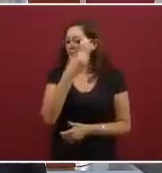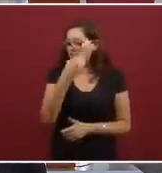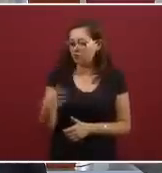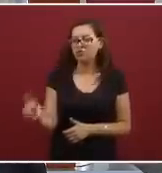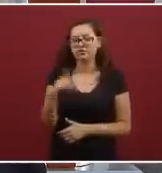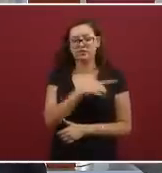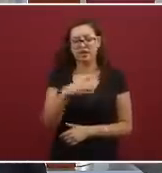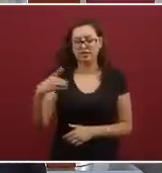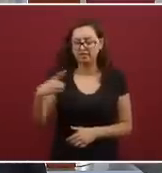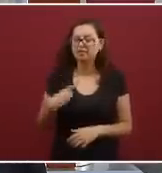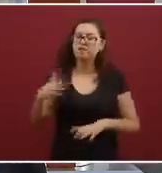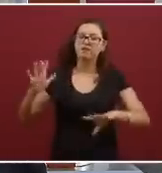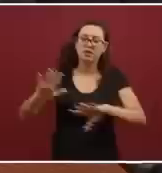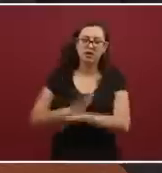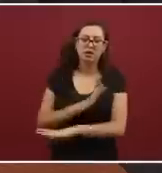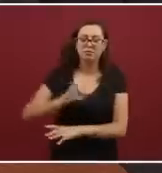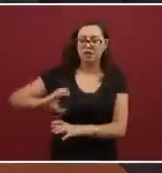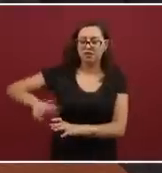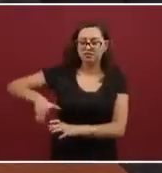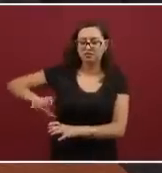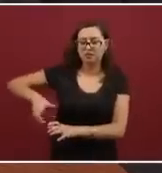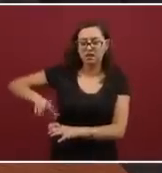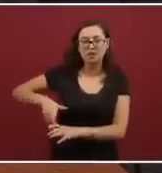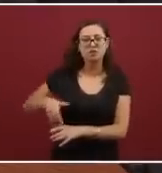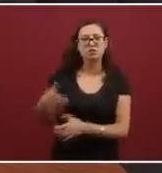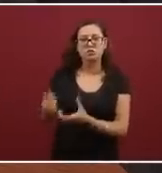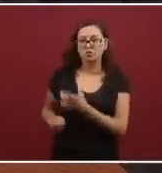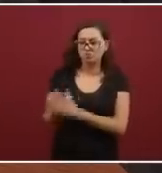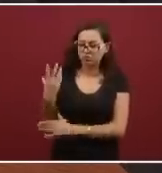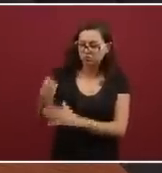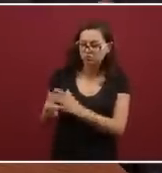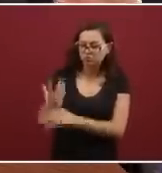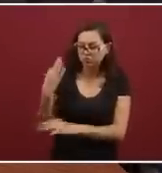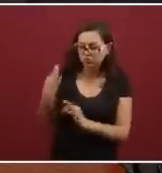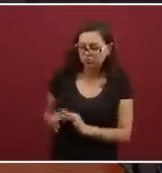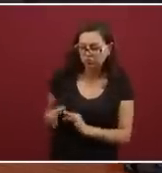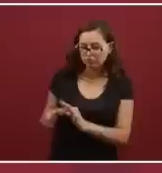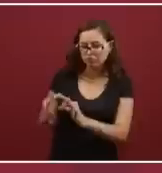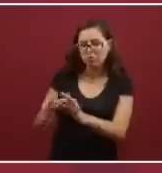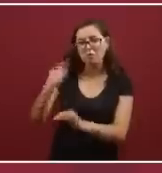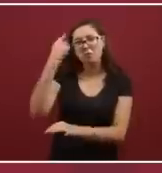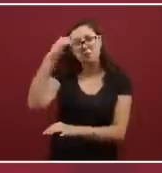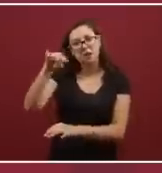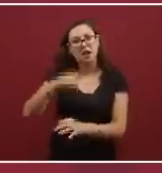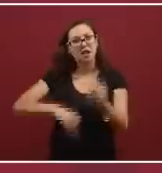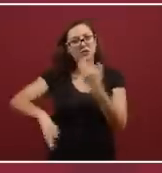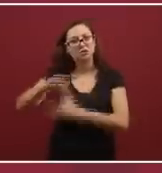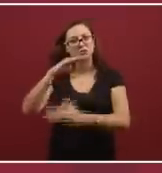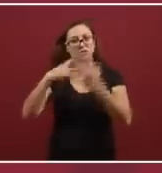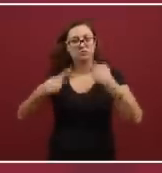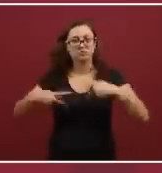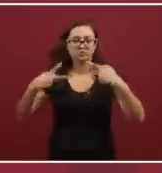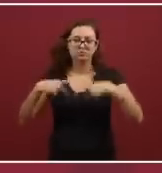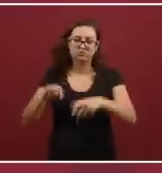obligatoriedad de la renovación y otros aspectos técnicos importantes para la protección de todos los consumidores y del medio ambiente en el